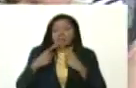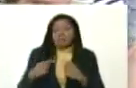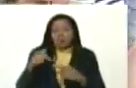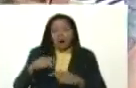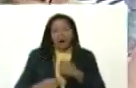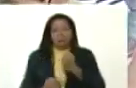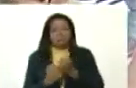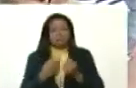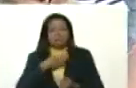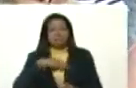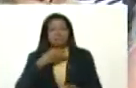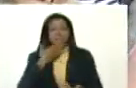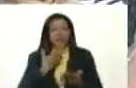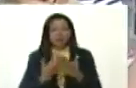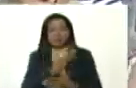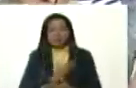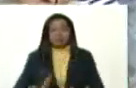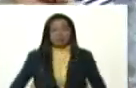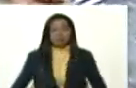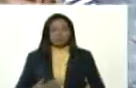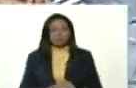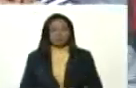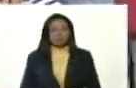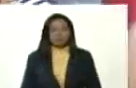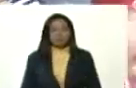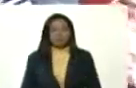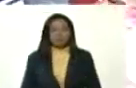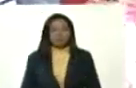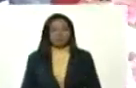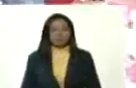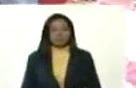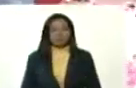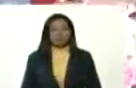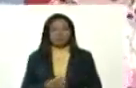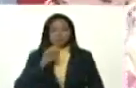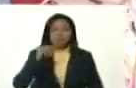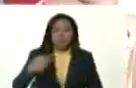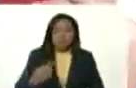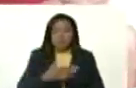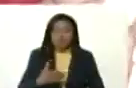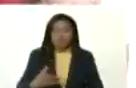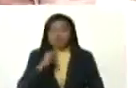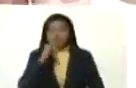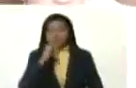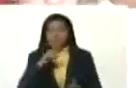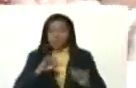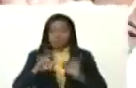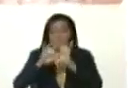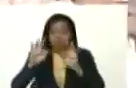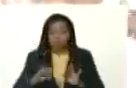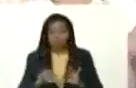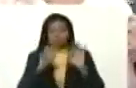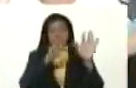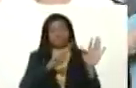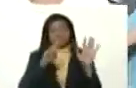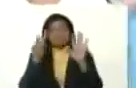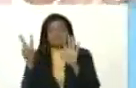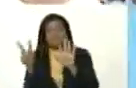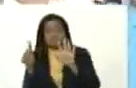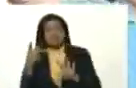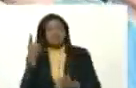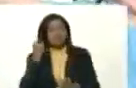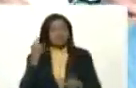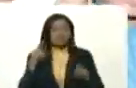misiones. Gracias, presidente. Bueno, le puedo informar, presidente, que son 87